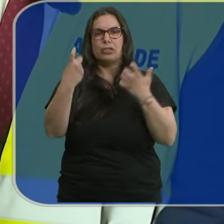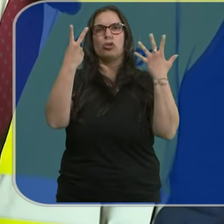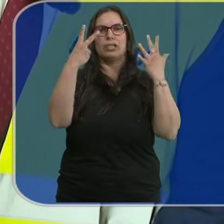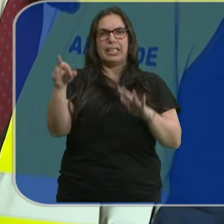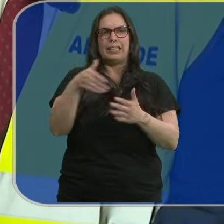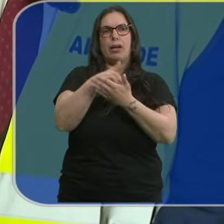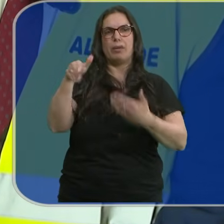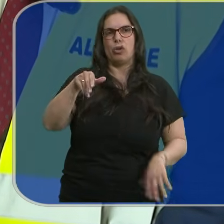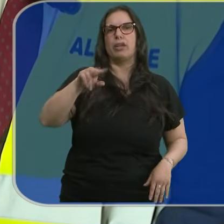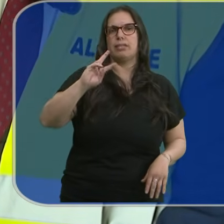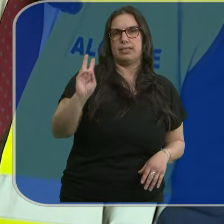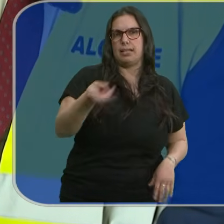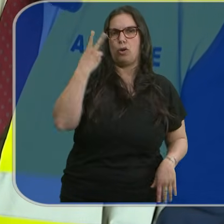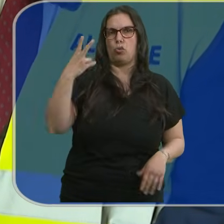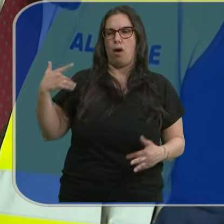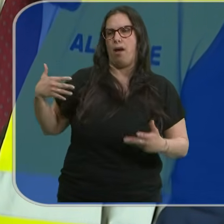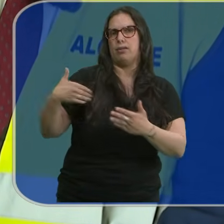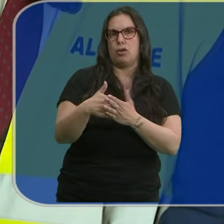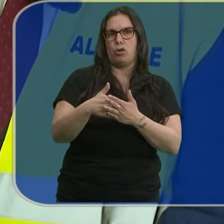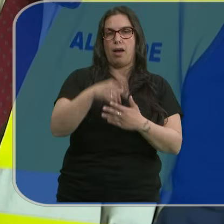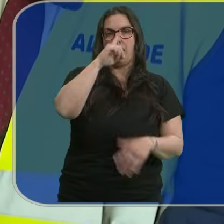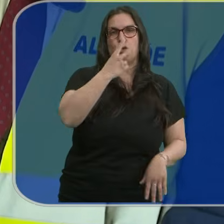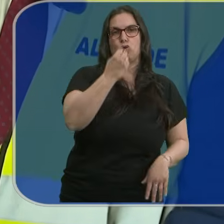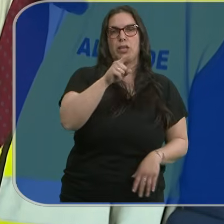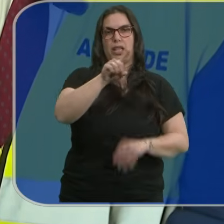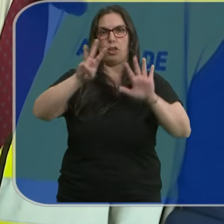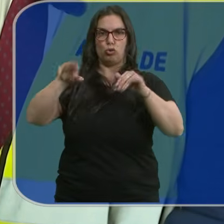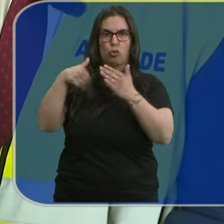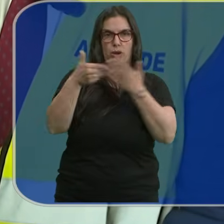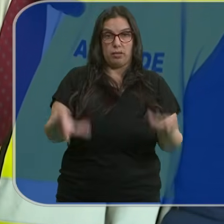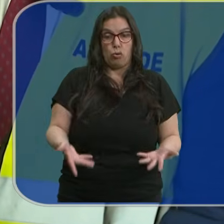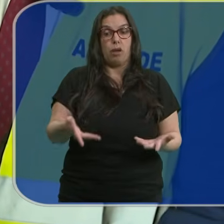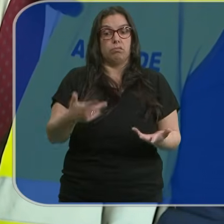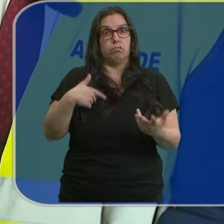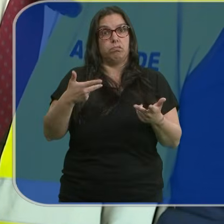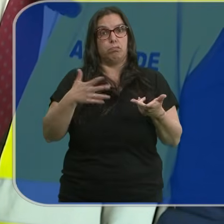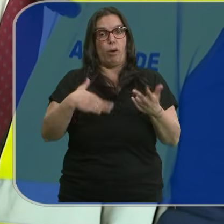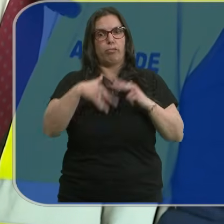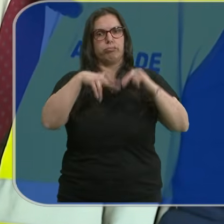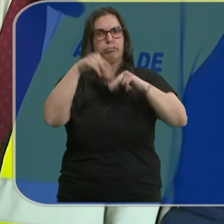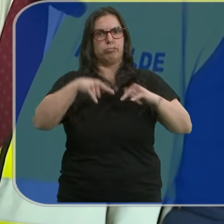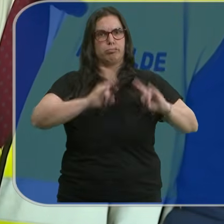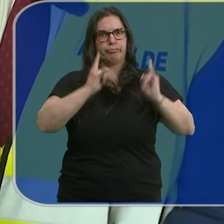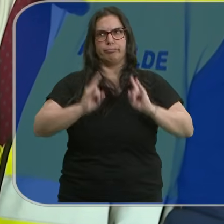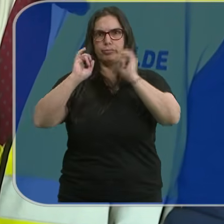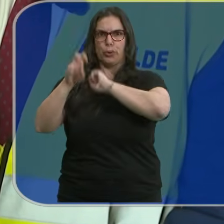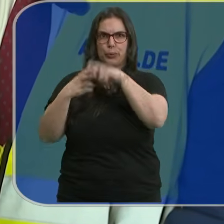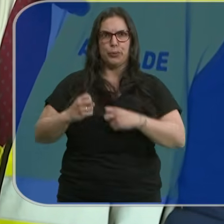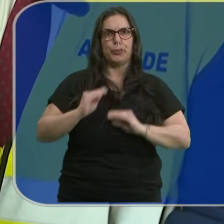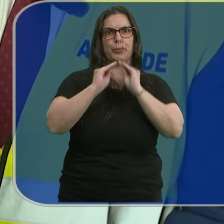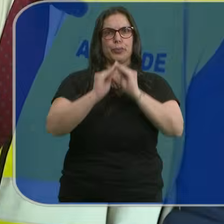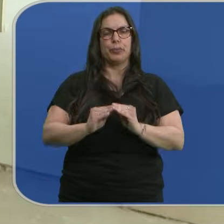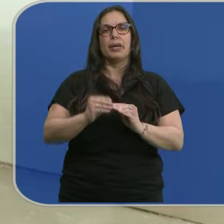670 millones de euros a lo largo de estos años, desde el año 2018, que nos han permitido la construcción y rehabilitación de